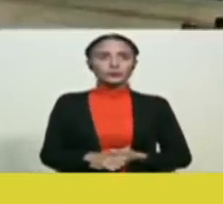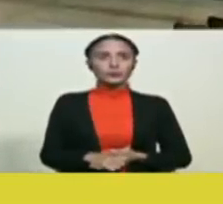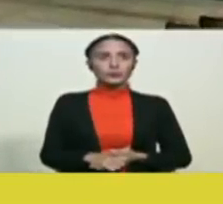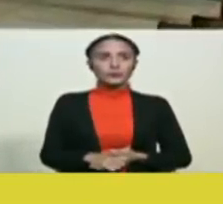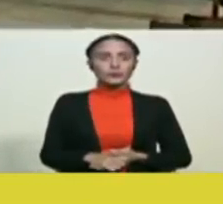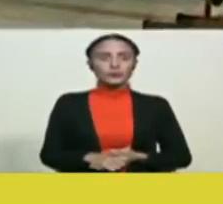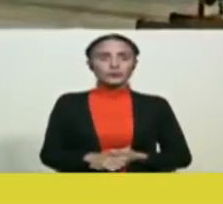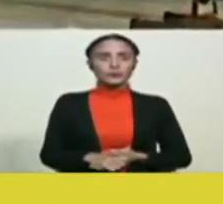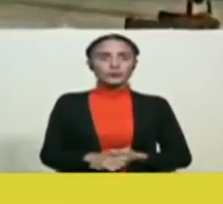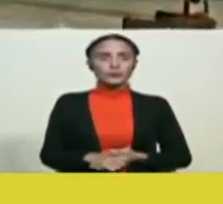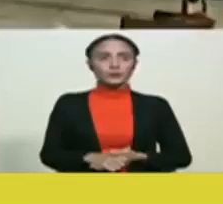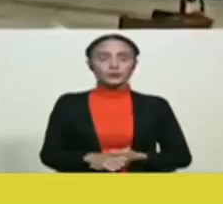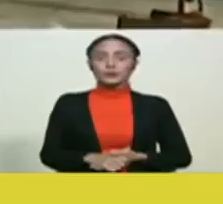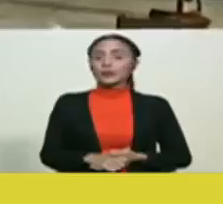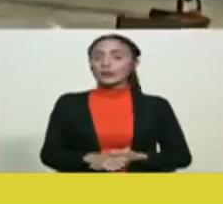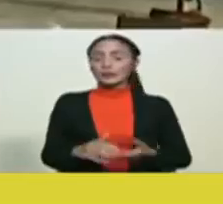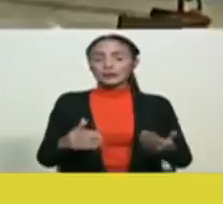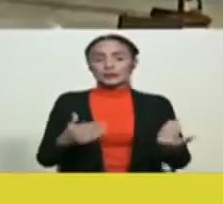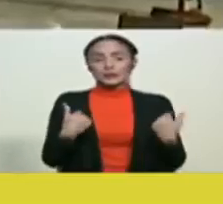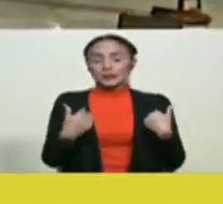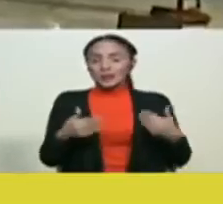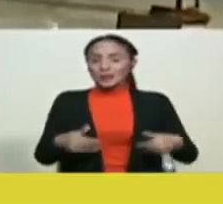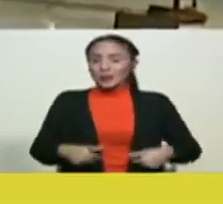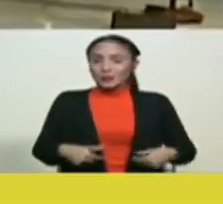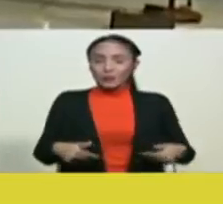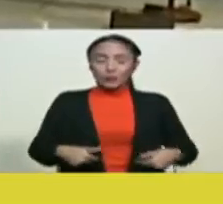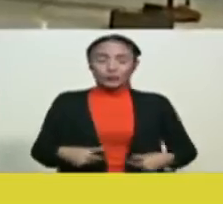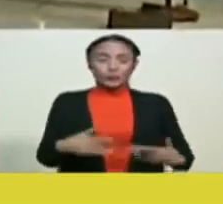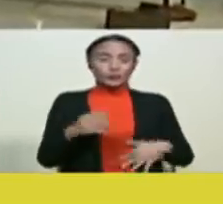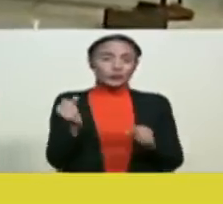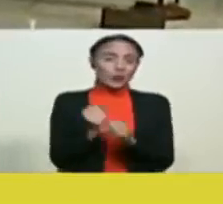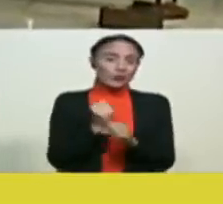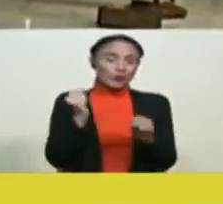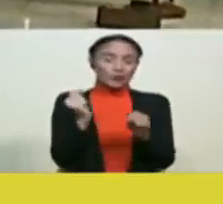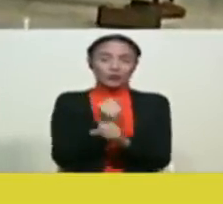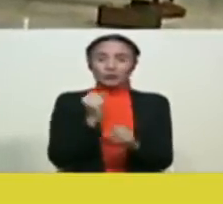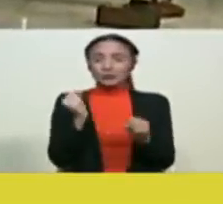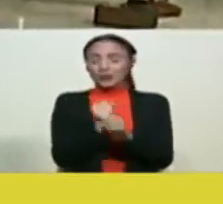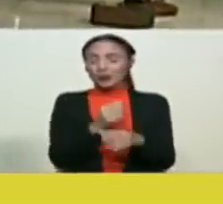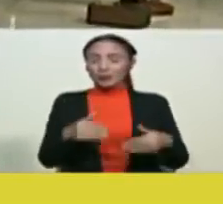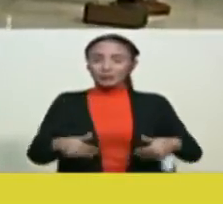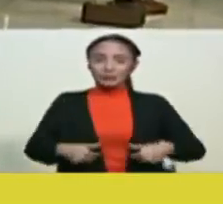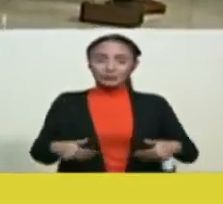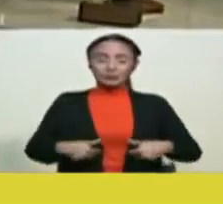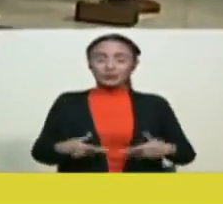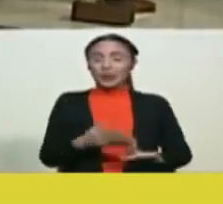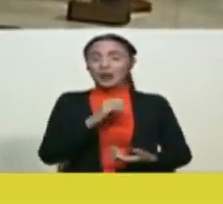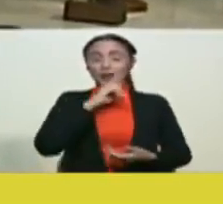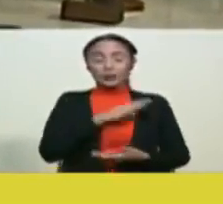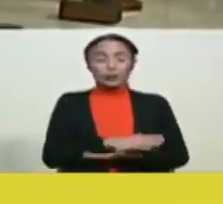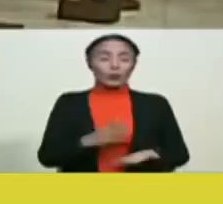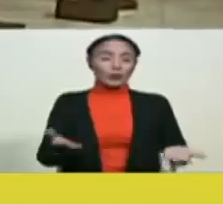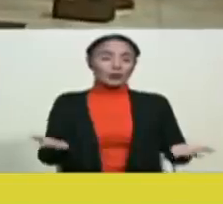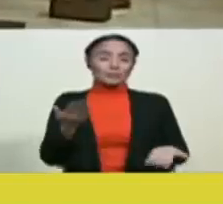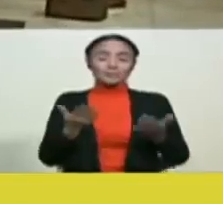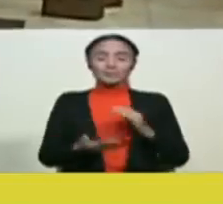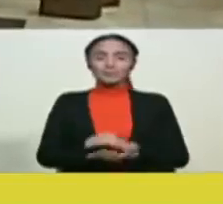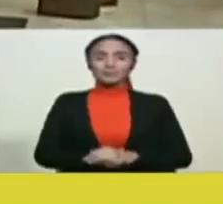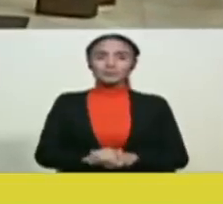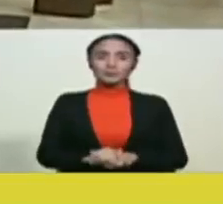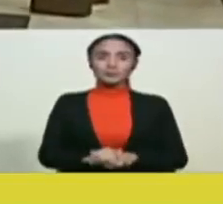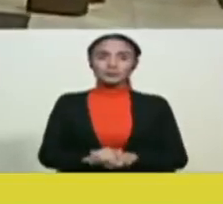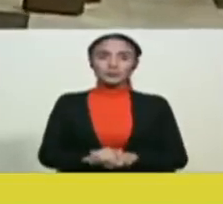camino hecho de sacrificio de trabajo de mártires de historia grande